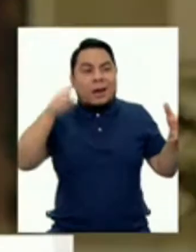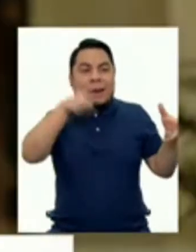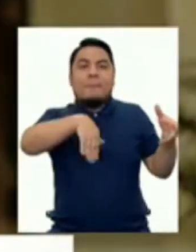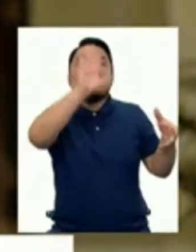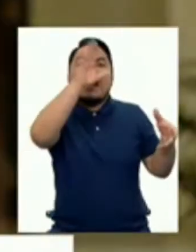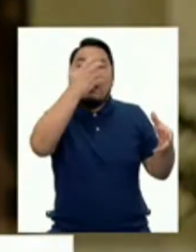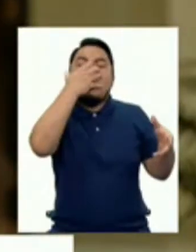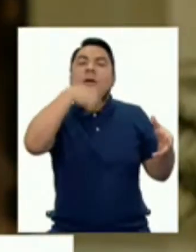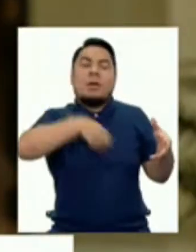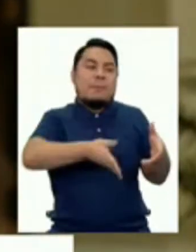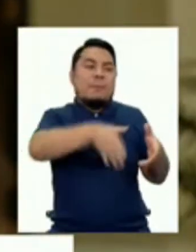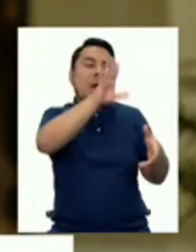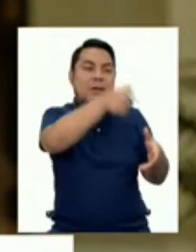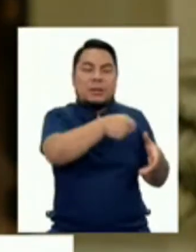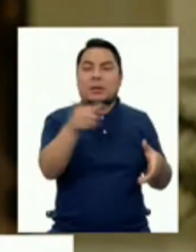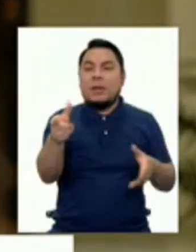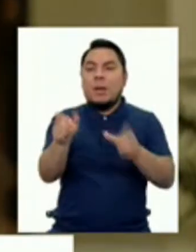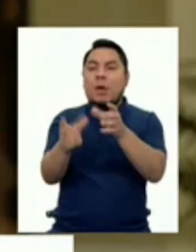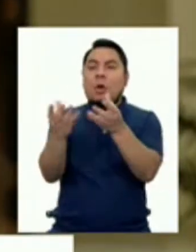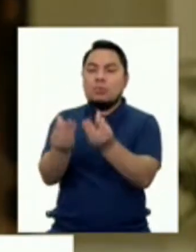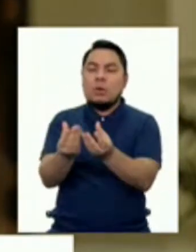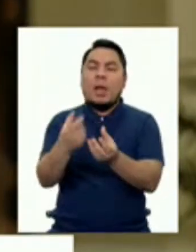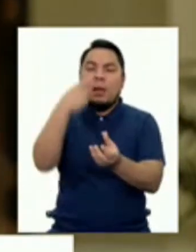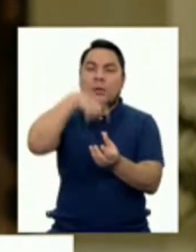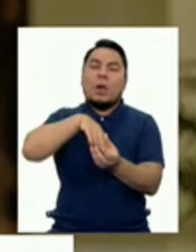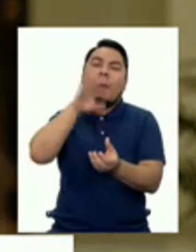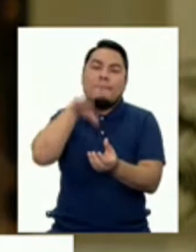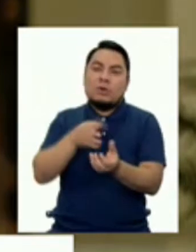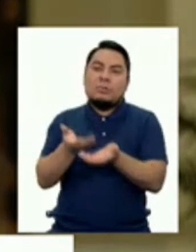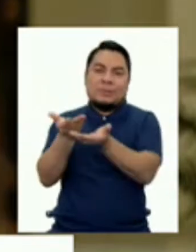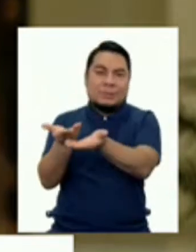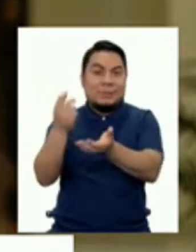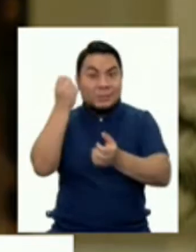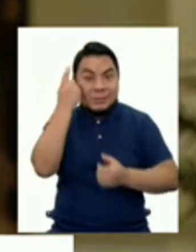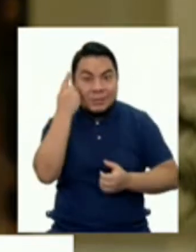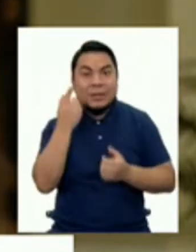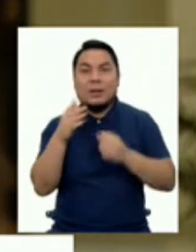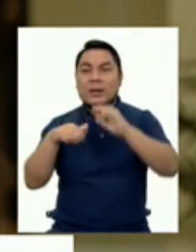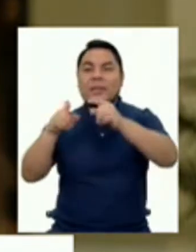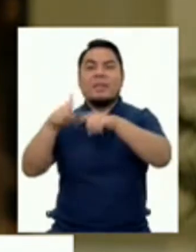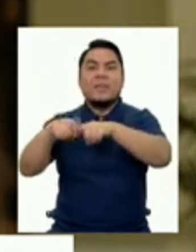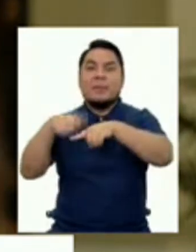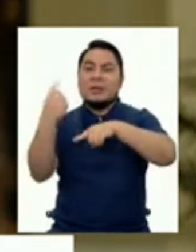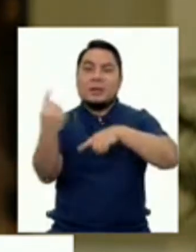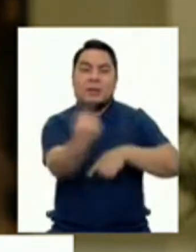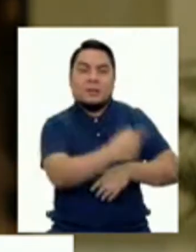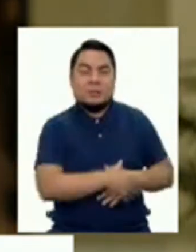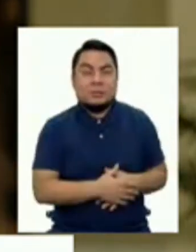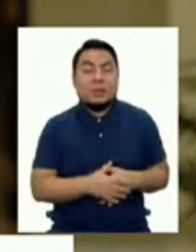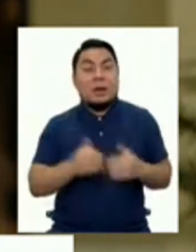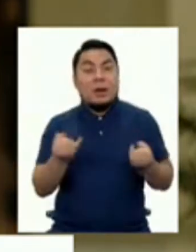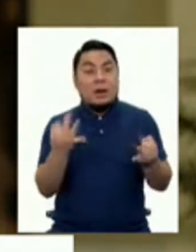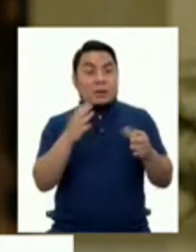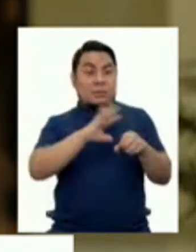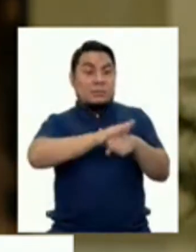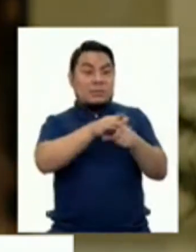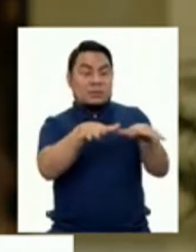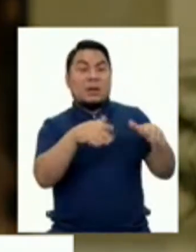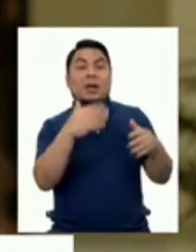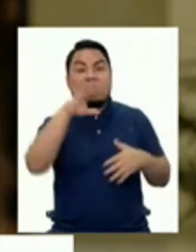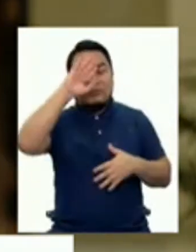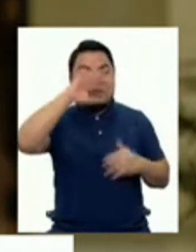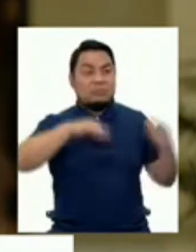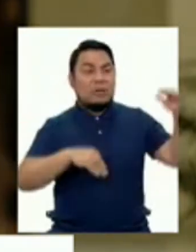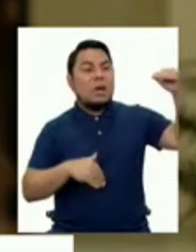población. Tenemos regiones donde el nivel de contagio está en descenso y